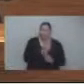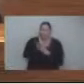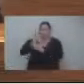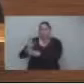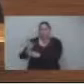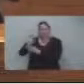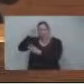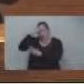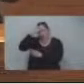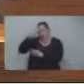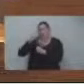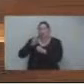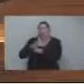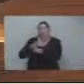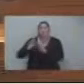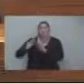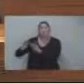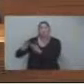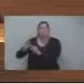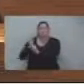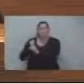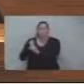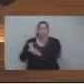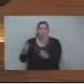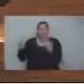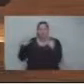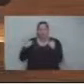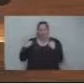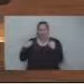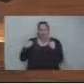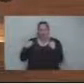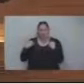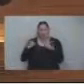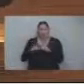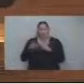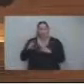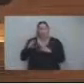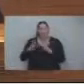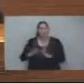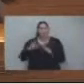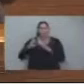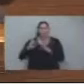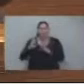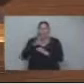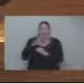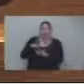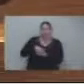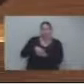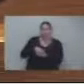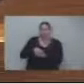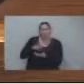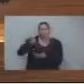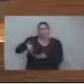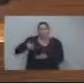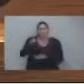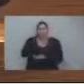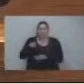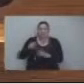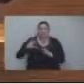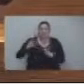en su ámbito de competencias del aforamiento que está siendo cuestionado, que todos hemos llegado a la conclusión de